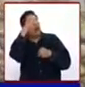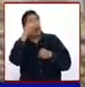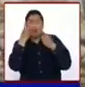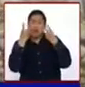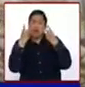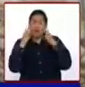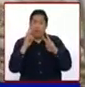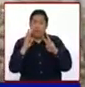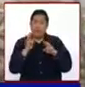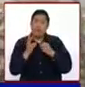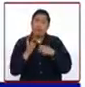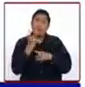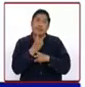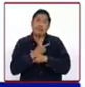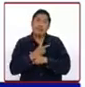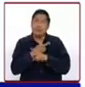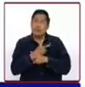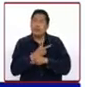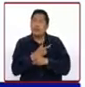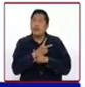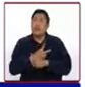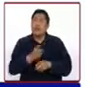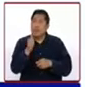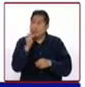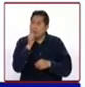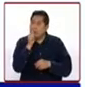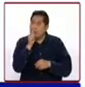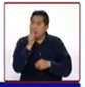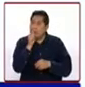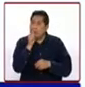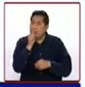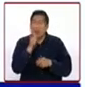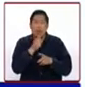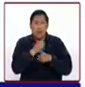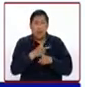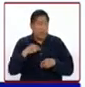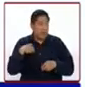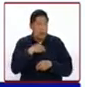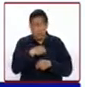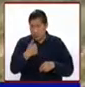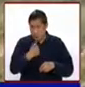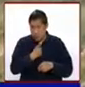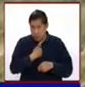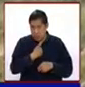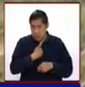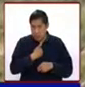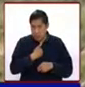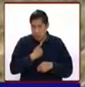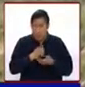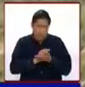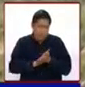tener esta vista que hay que conservarla. Cuidemos el agua, cuidémonos nosotros